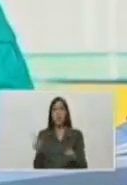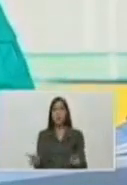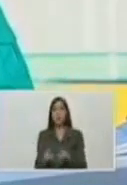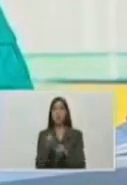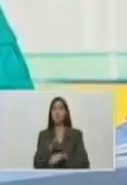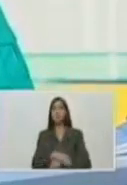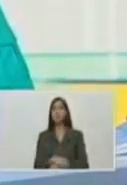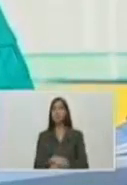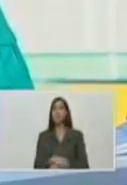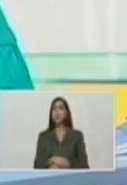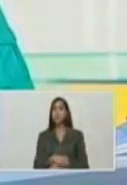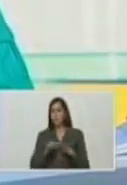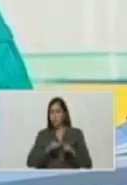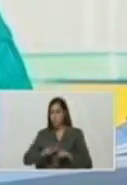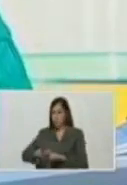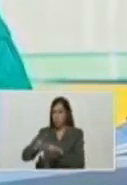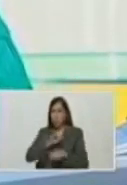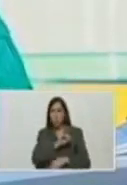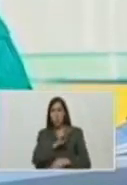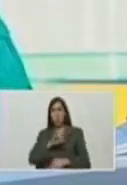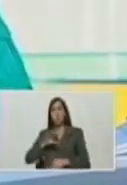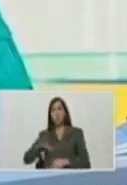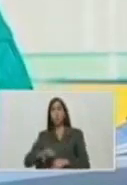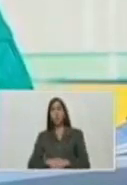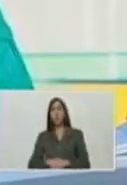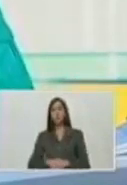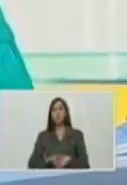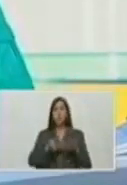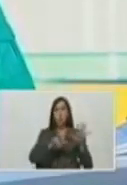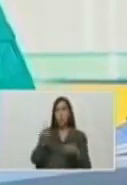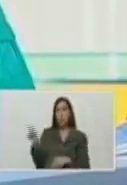Las instalaciones de lo que es el IBI. 8 meses.